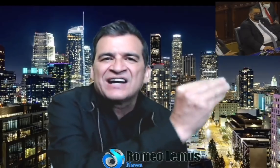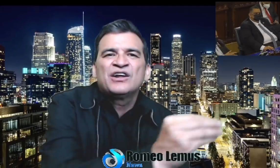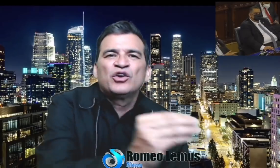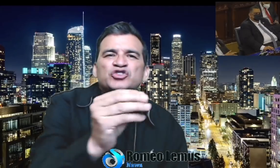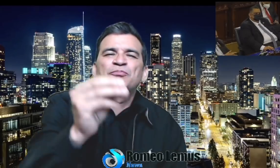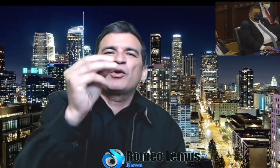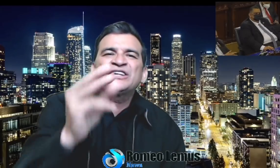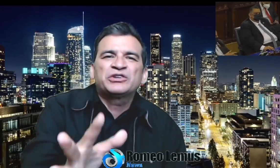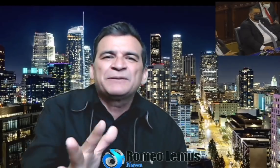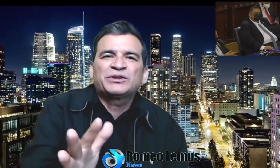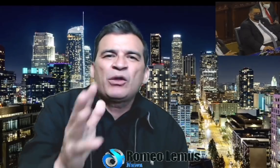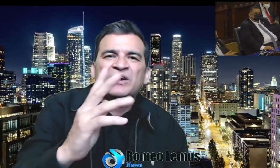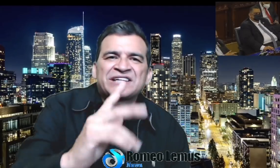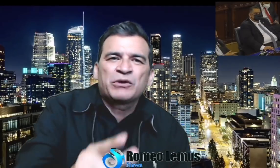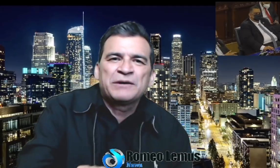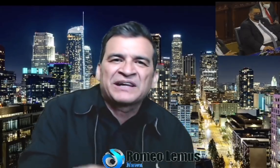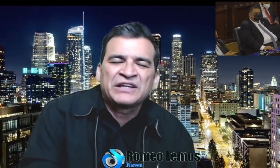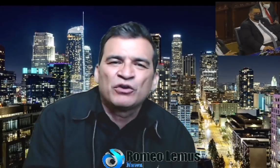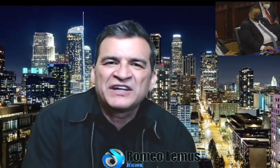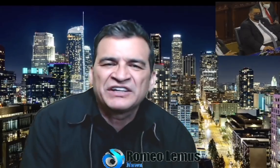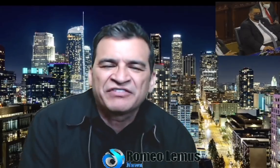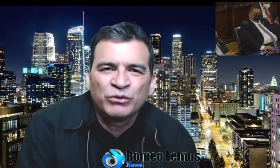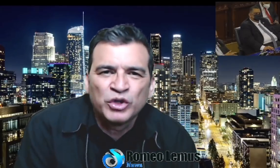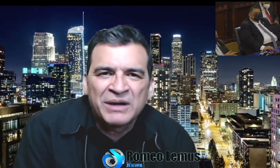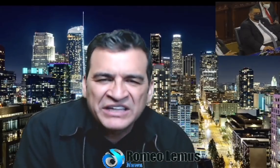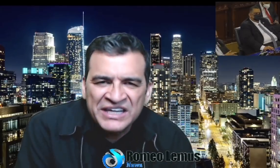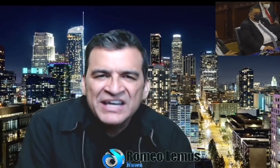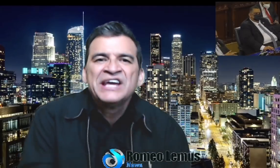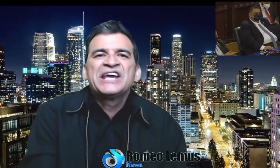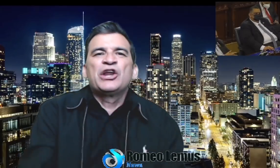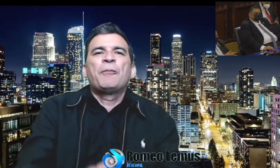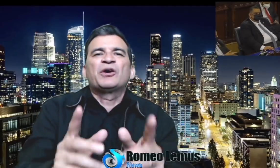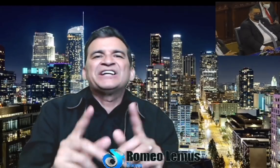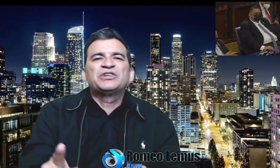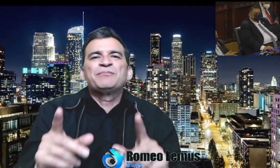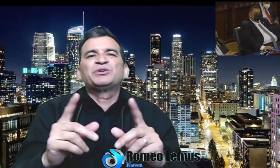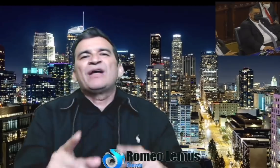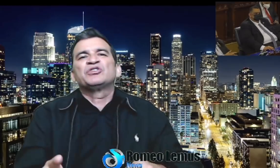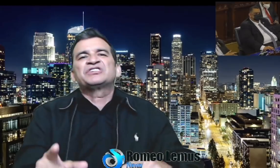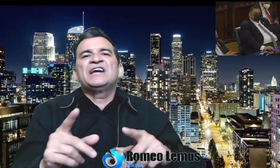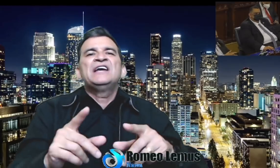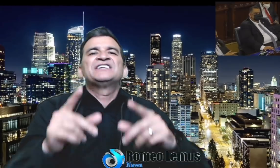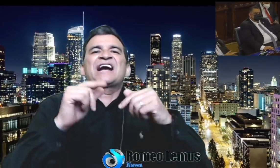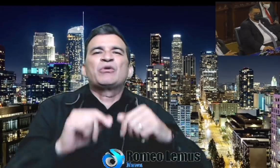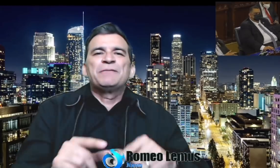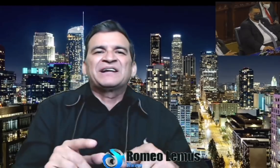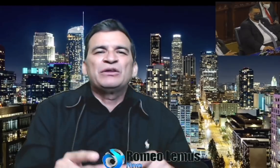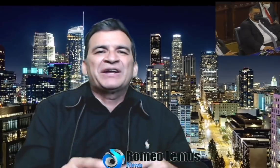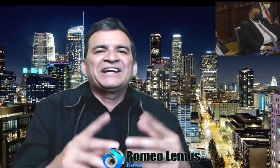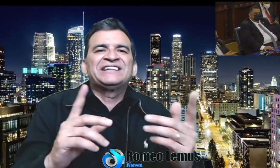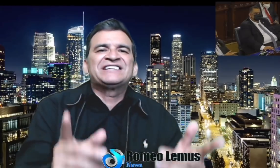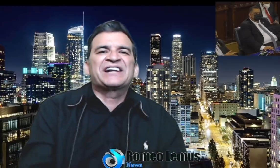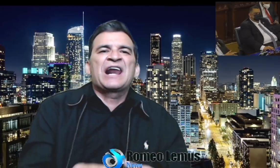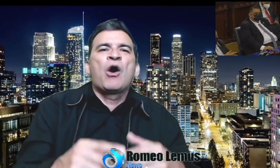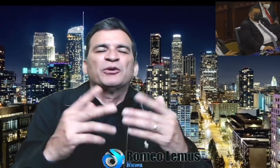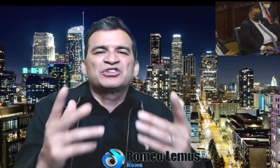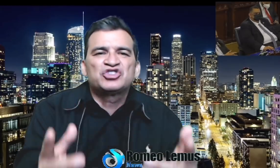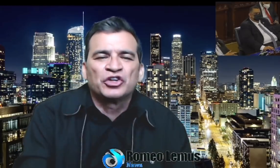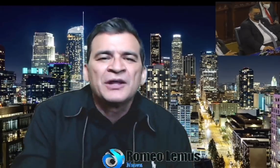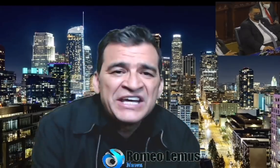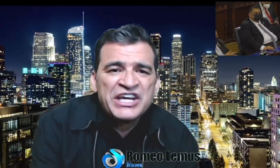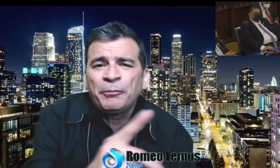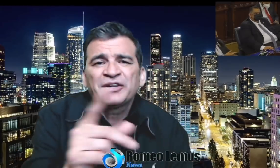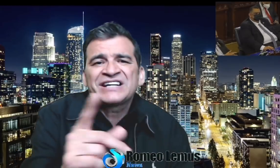están los poquitos diputados que sacó el partido frente farabundo martí y los poquitos diputados que sacó el partido arena es decir la